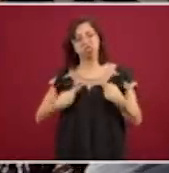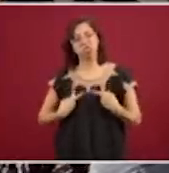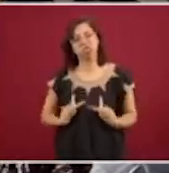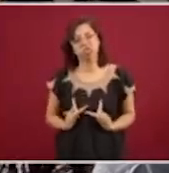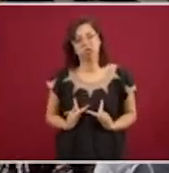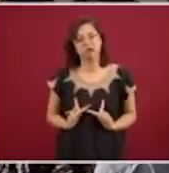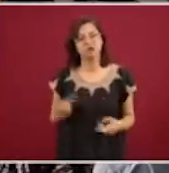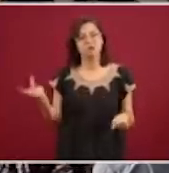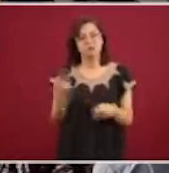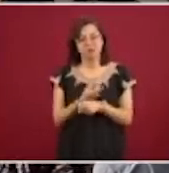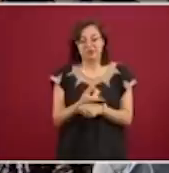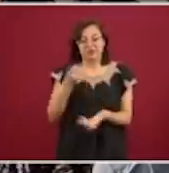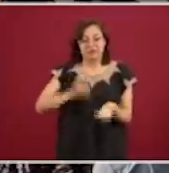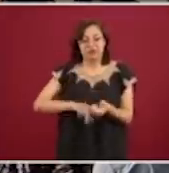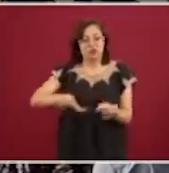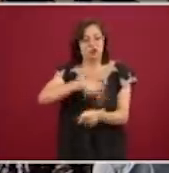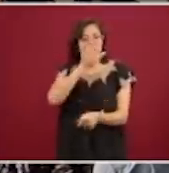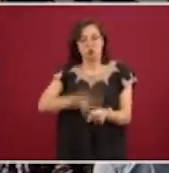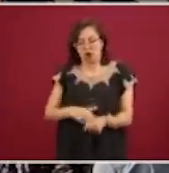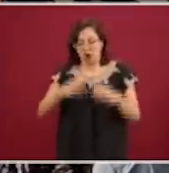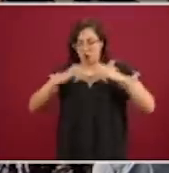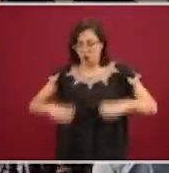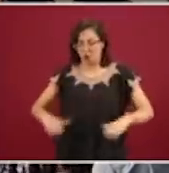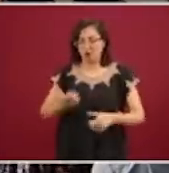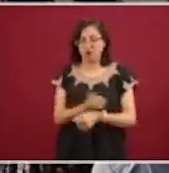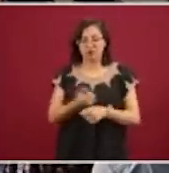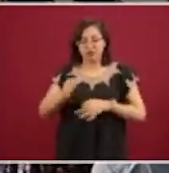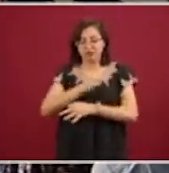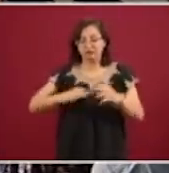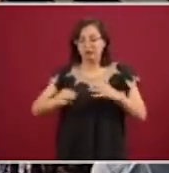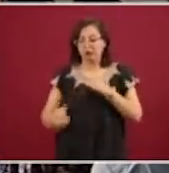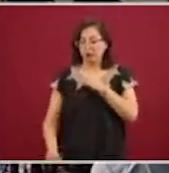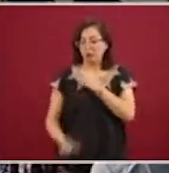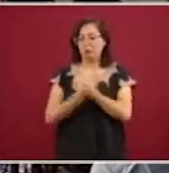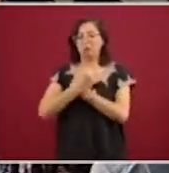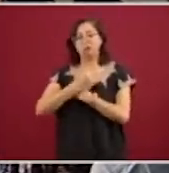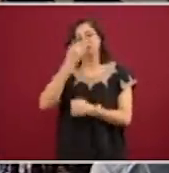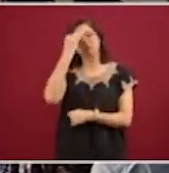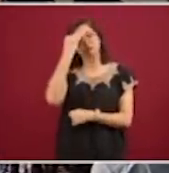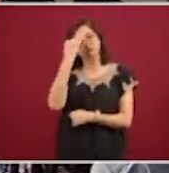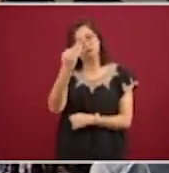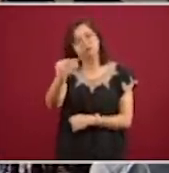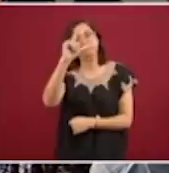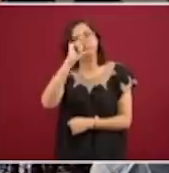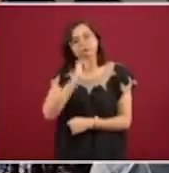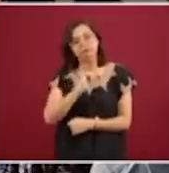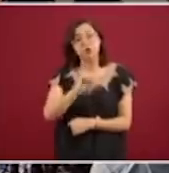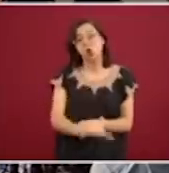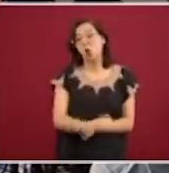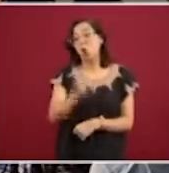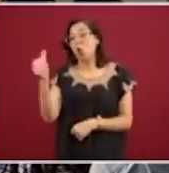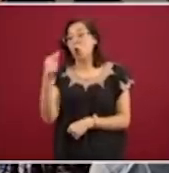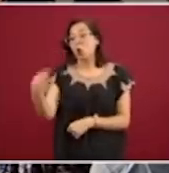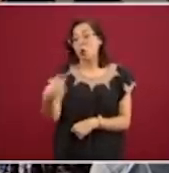a retrasar el proceso de generación de inmunidad. Y hay algunos medicamentos que se usan